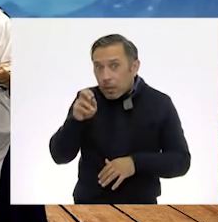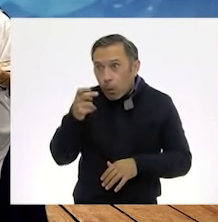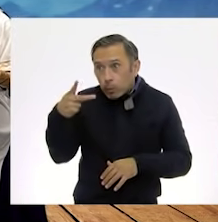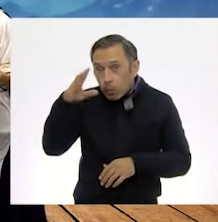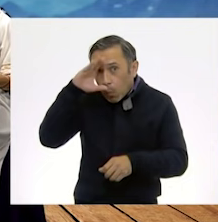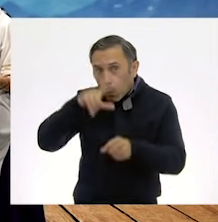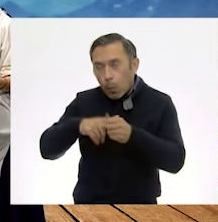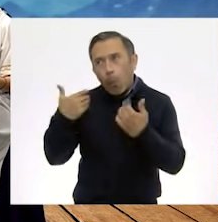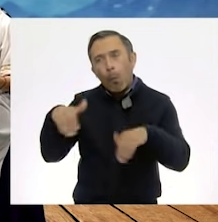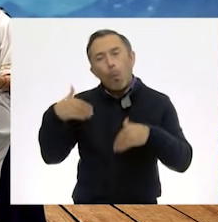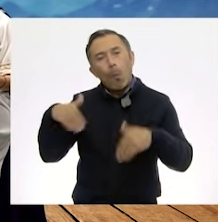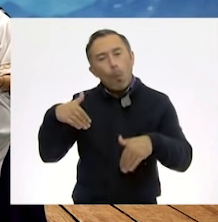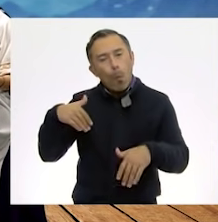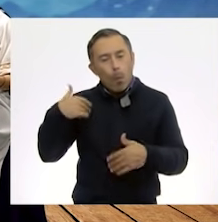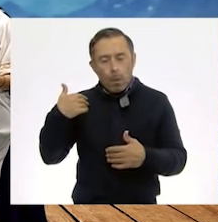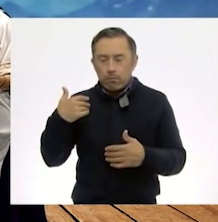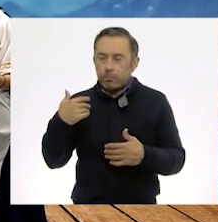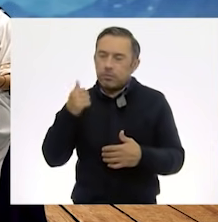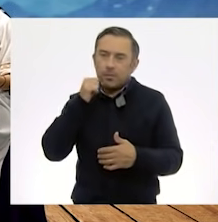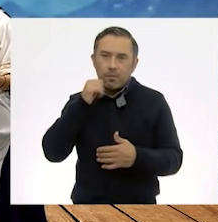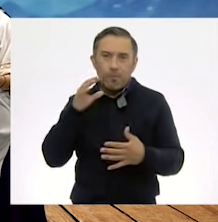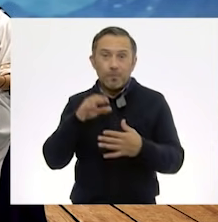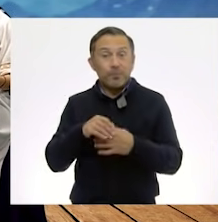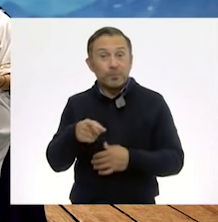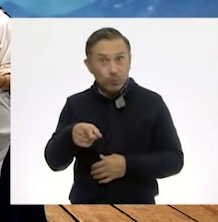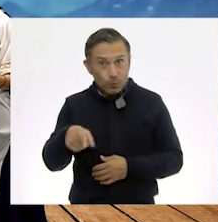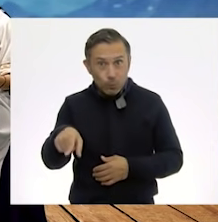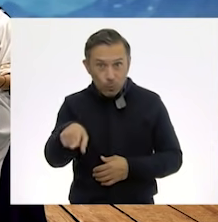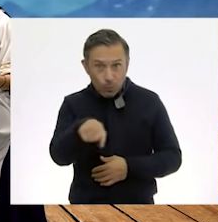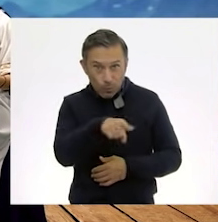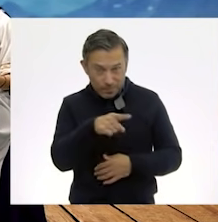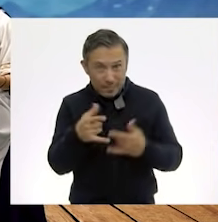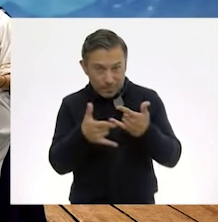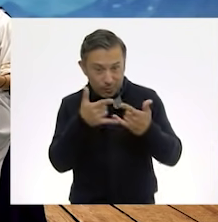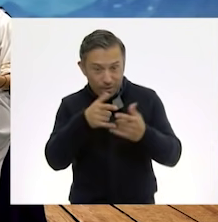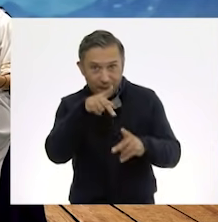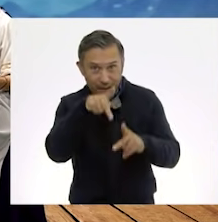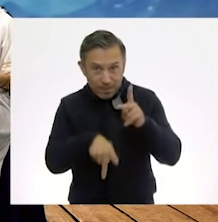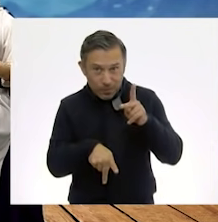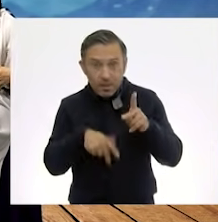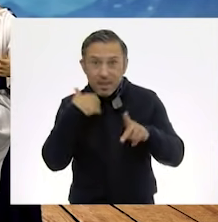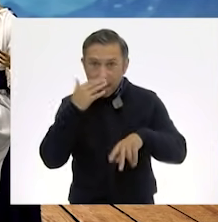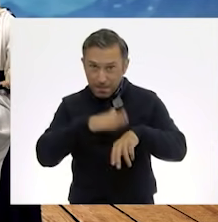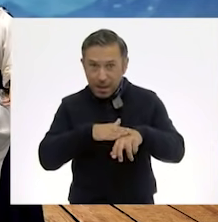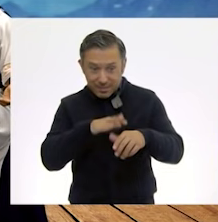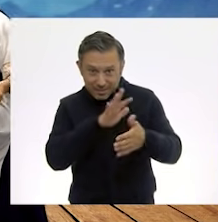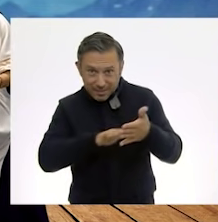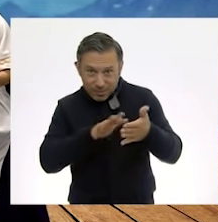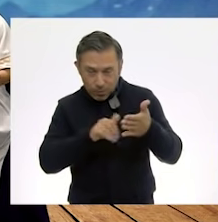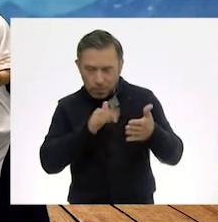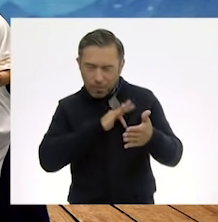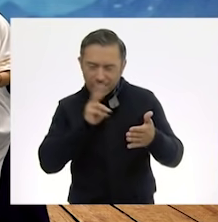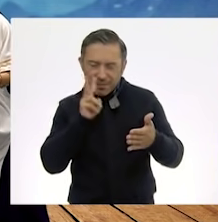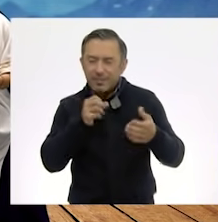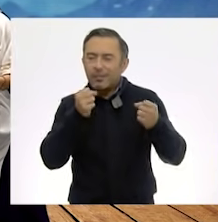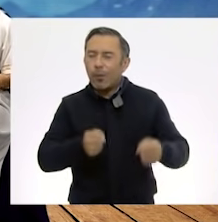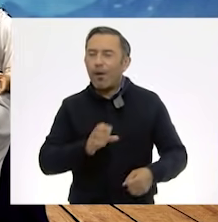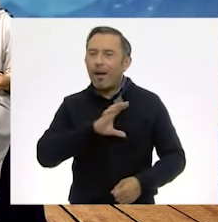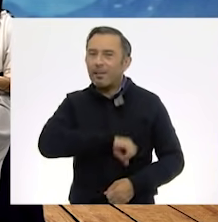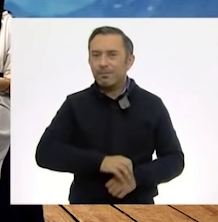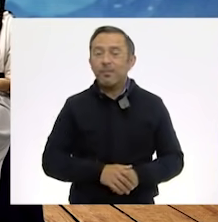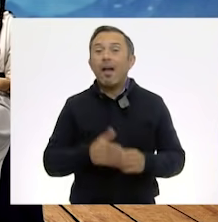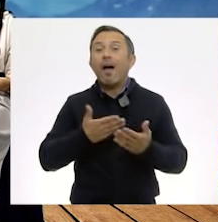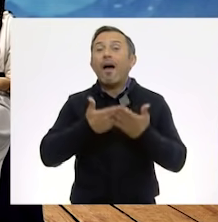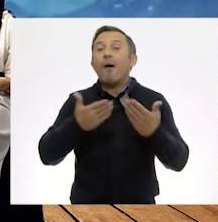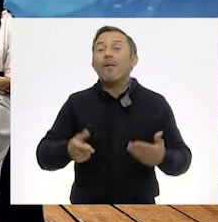Y si ustedes tienen la oportunidad, terminen de leer este relato que les va a encantar. Y bueno, ahora vayamos a nuestra propuesta de trabajo en